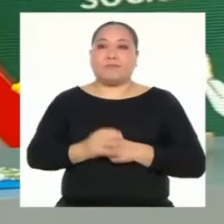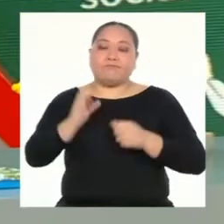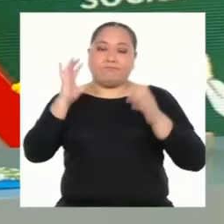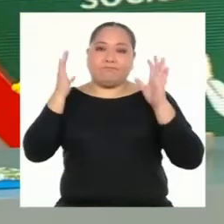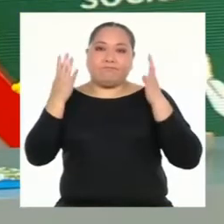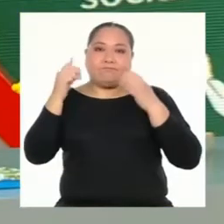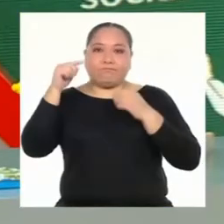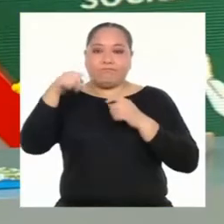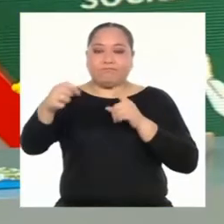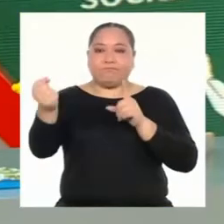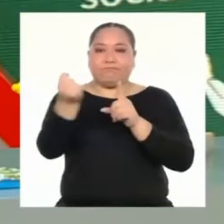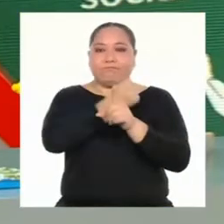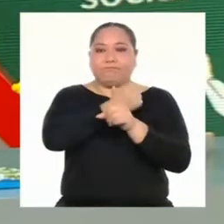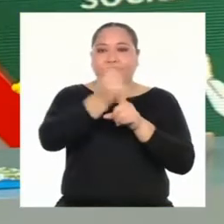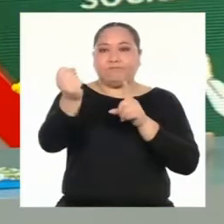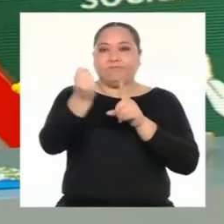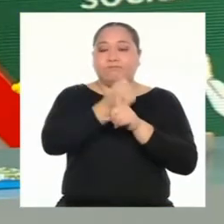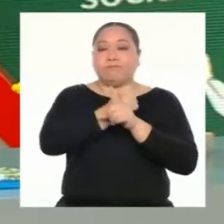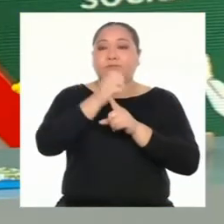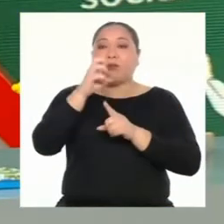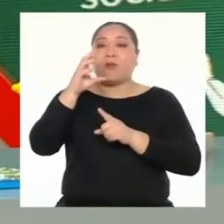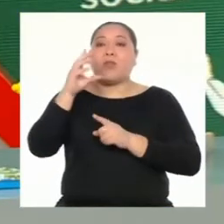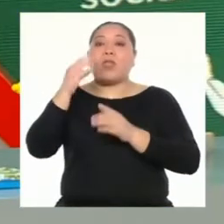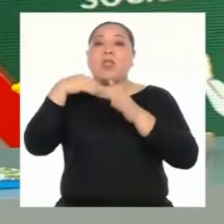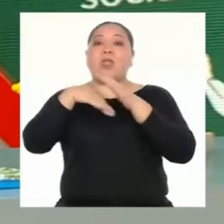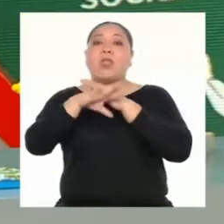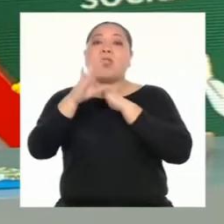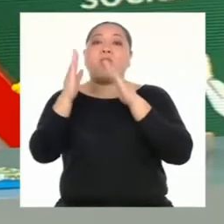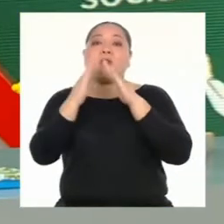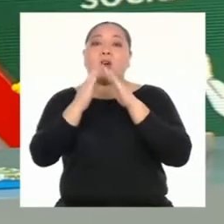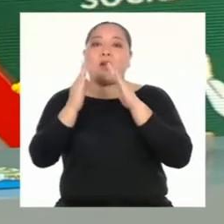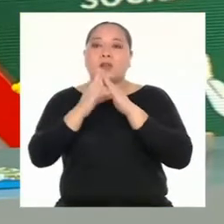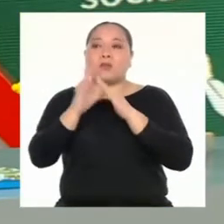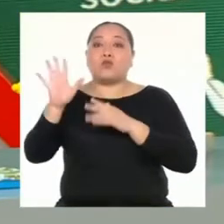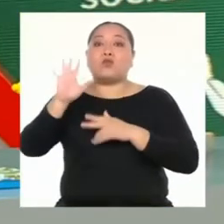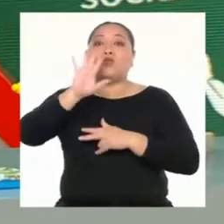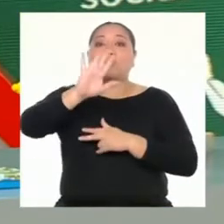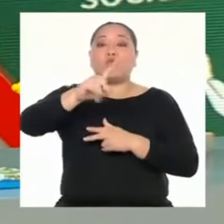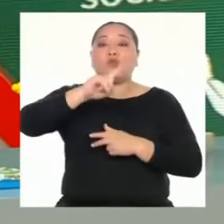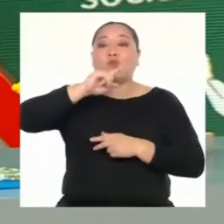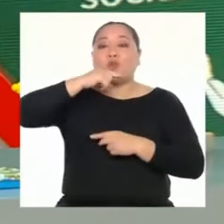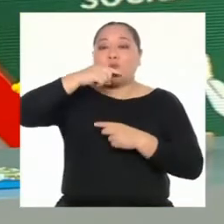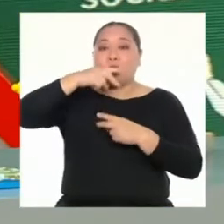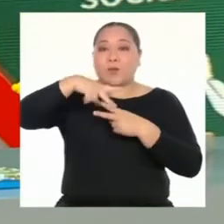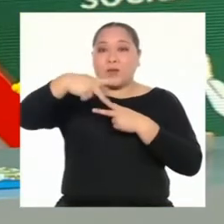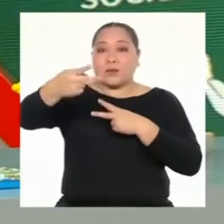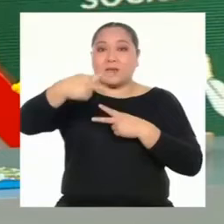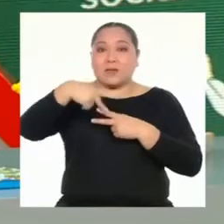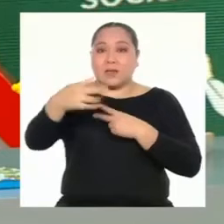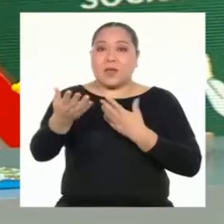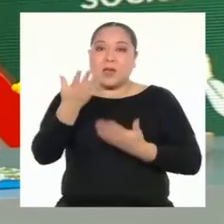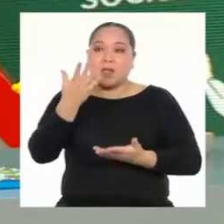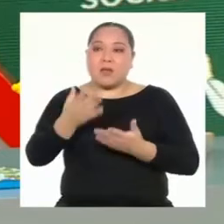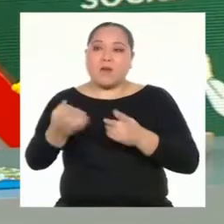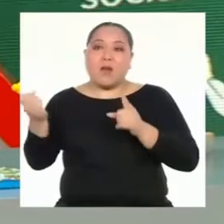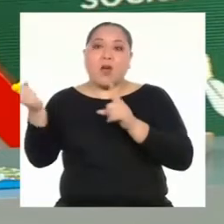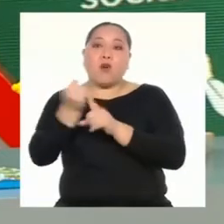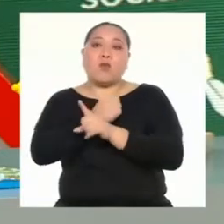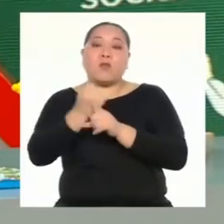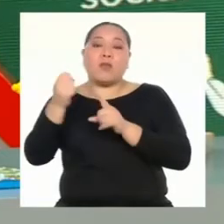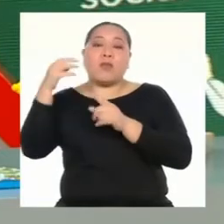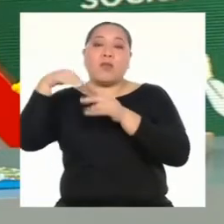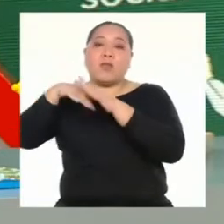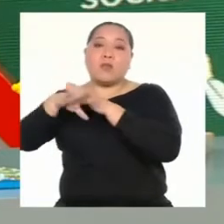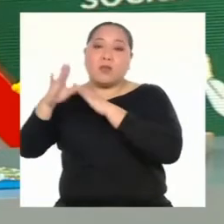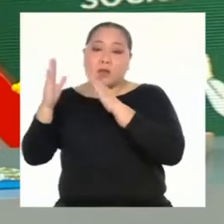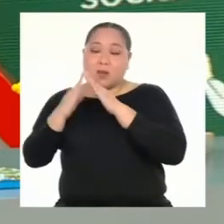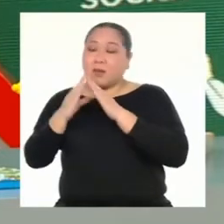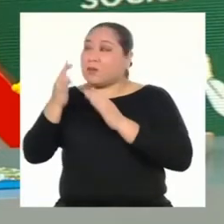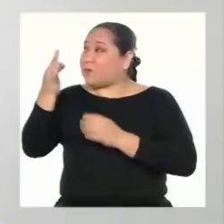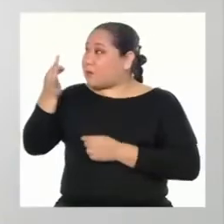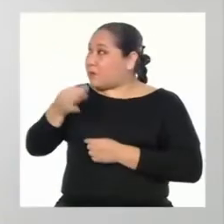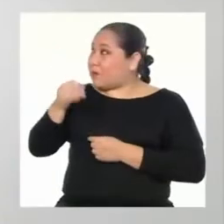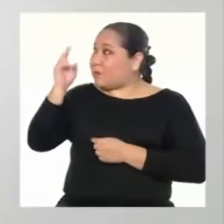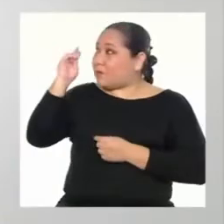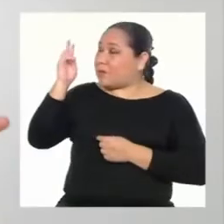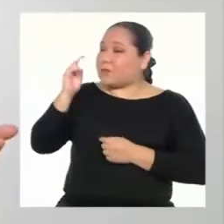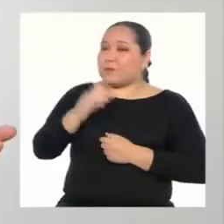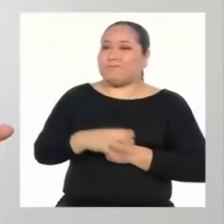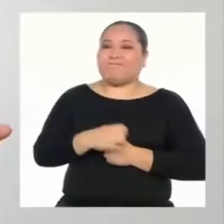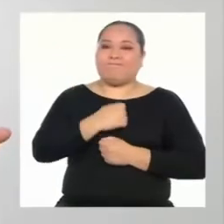Parece ser un caso de violencia doméstica en el que tu vecina está siendo agredida por alguien en su casa. ¿No es así,